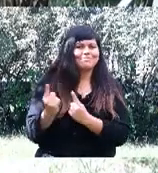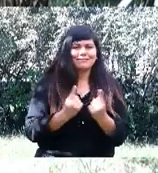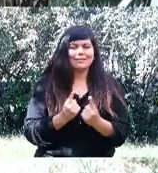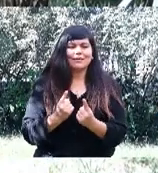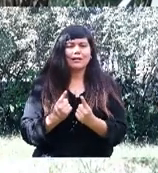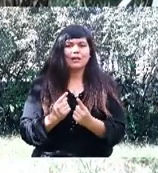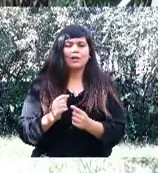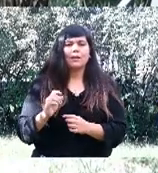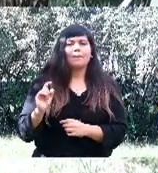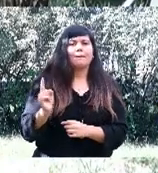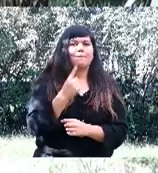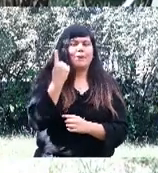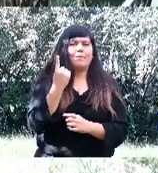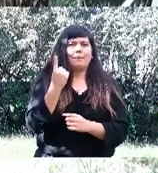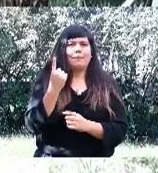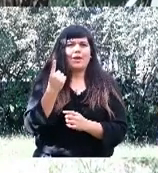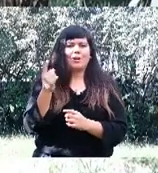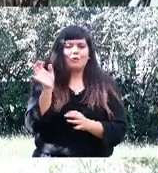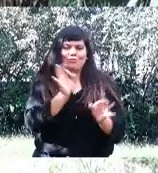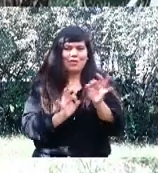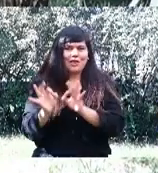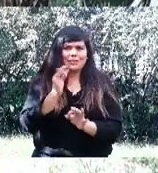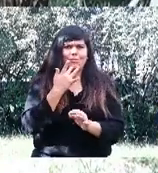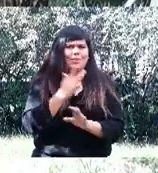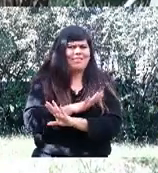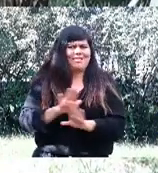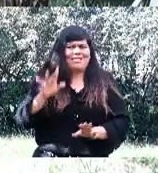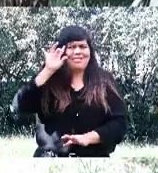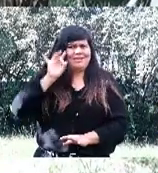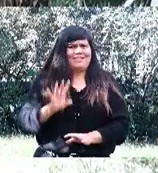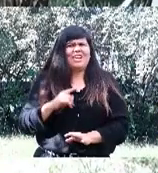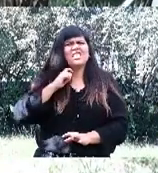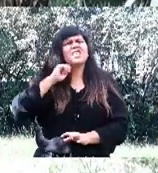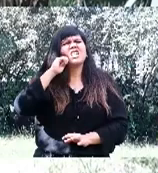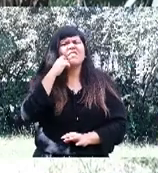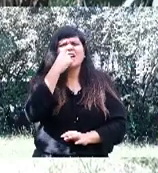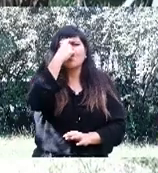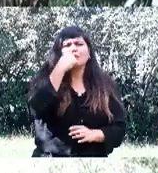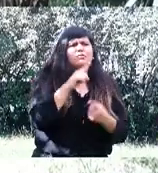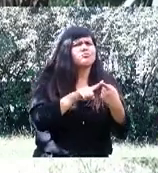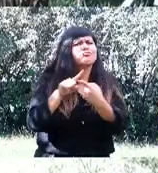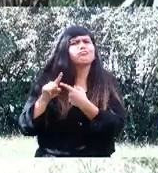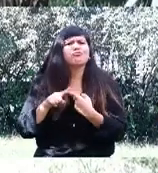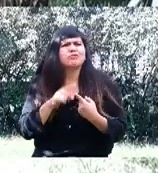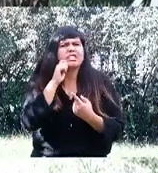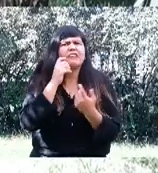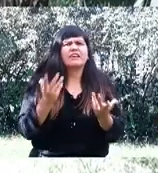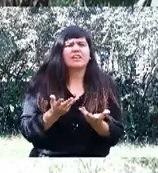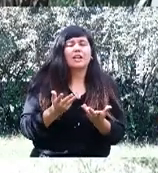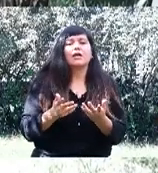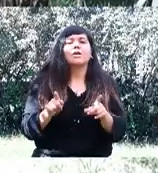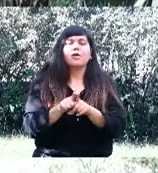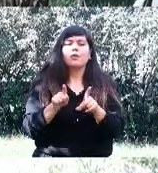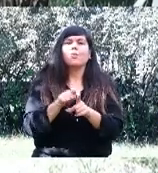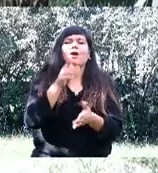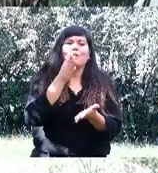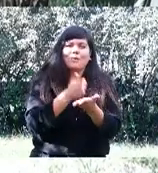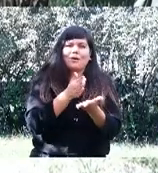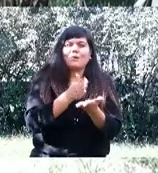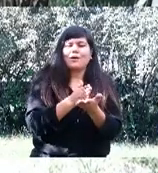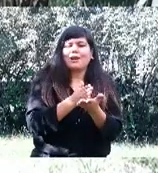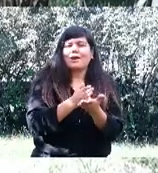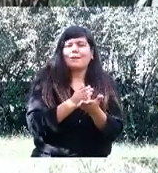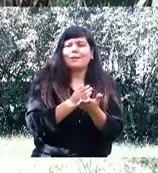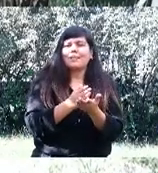eh directores de diseño porque nadie sabía lo que era un museo interactivo por lo tanto también fue una escuela sino